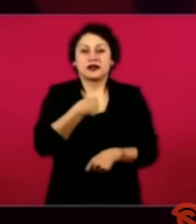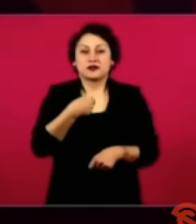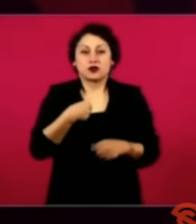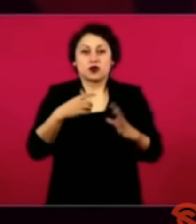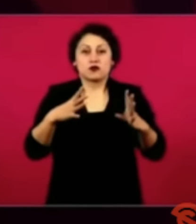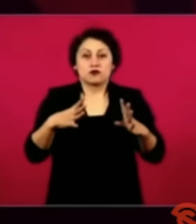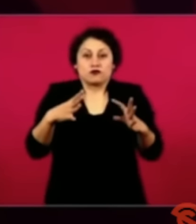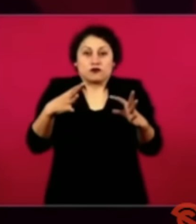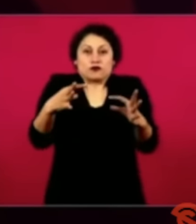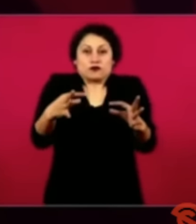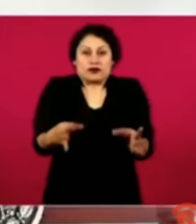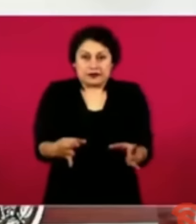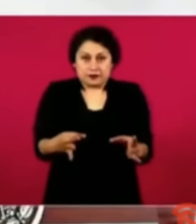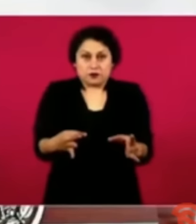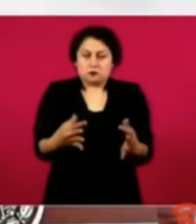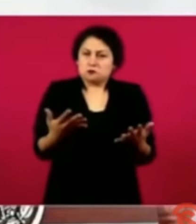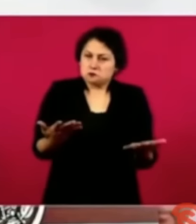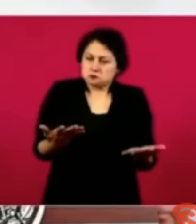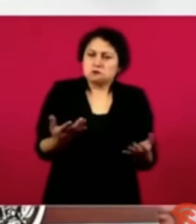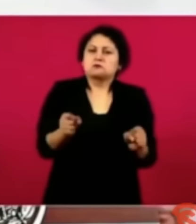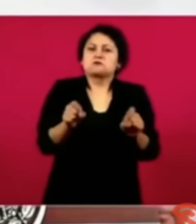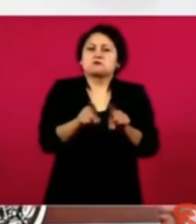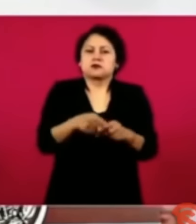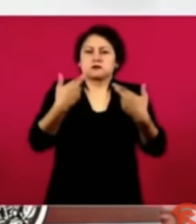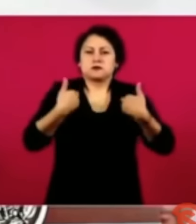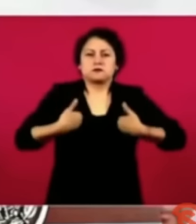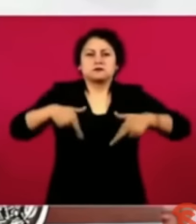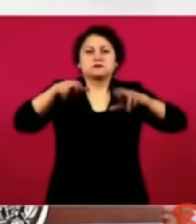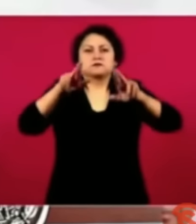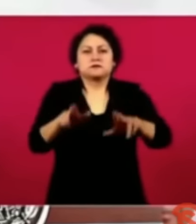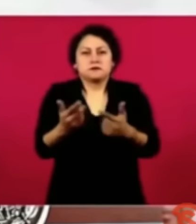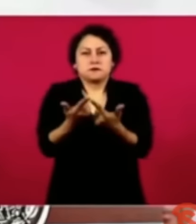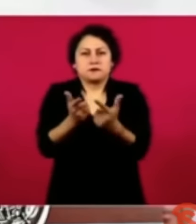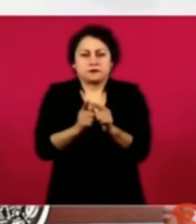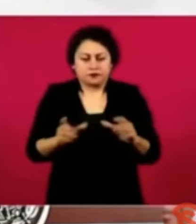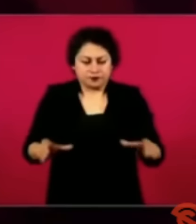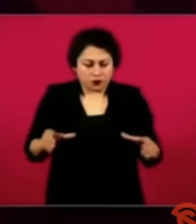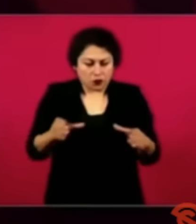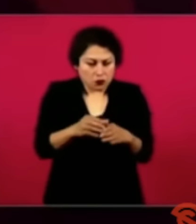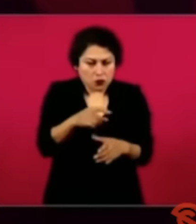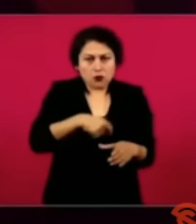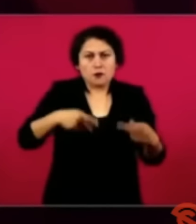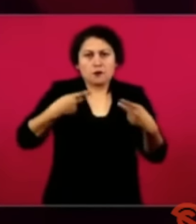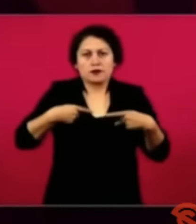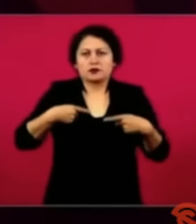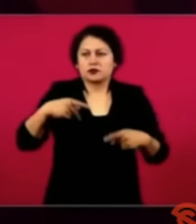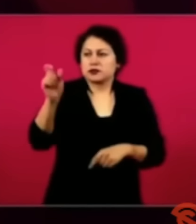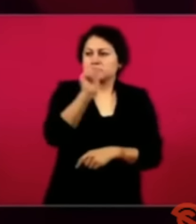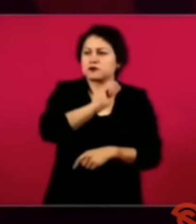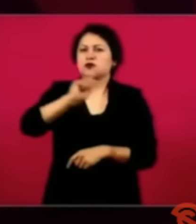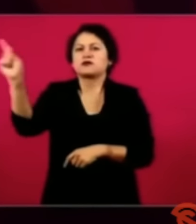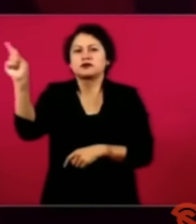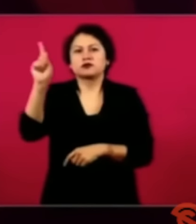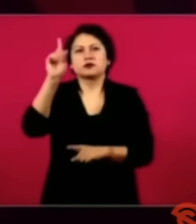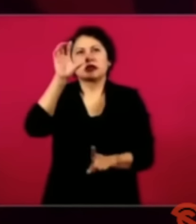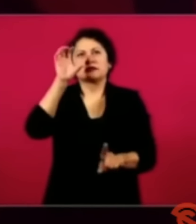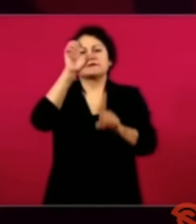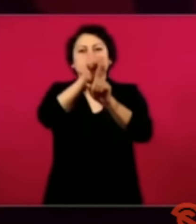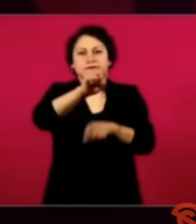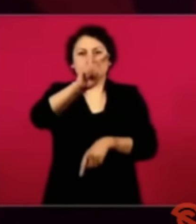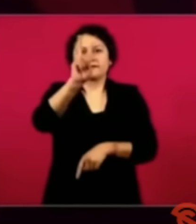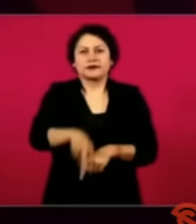un grupo de profesionales comprometidos con la verdad, que en estos momentos encabeza el querido Toño Ruiz allí en